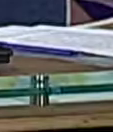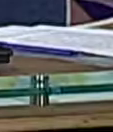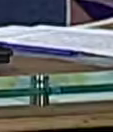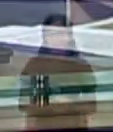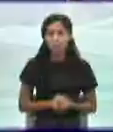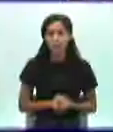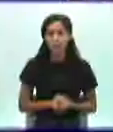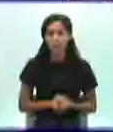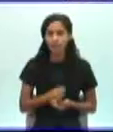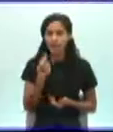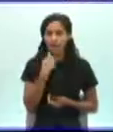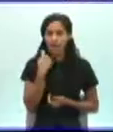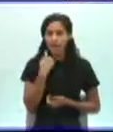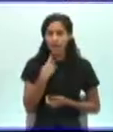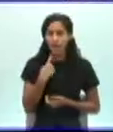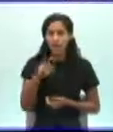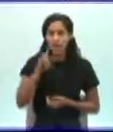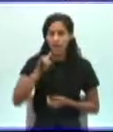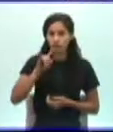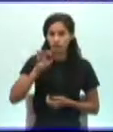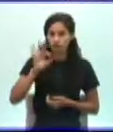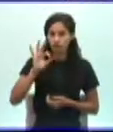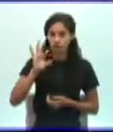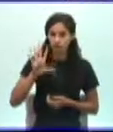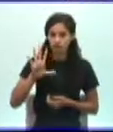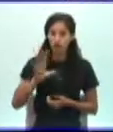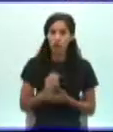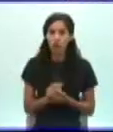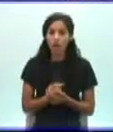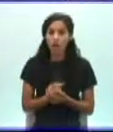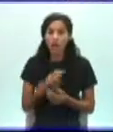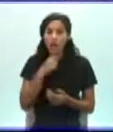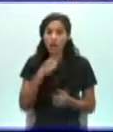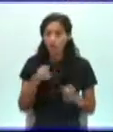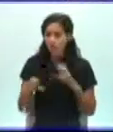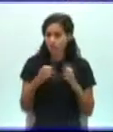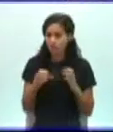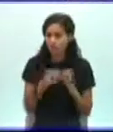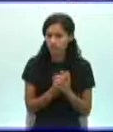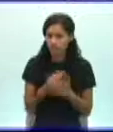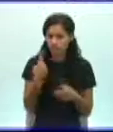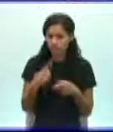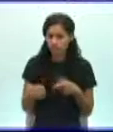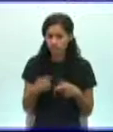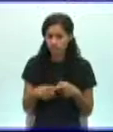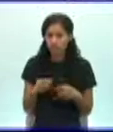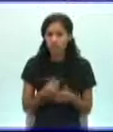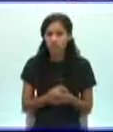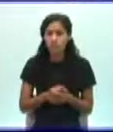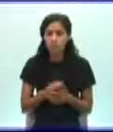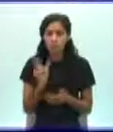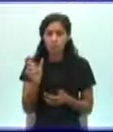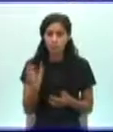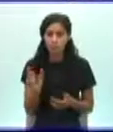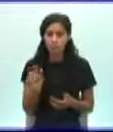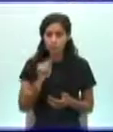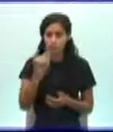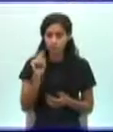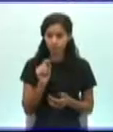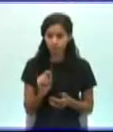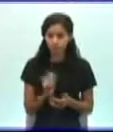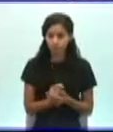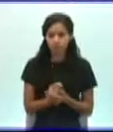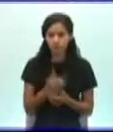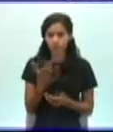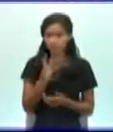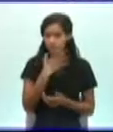En el año 1985, en conversación con Frei Beto sobre la pregunta de la formación marxista, nuestro líder histórico